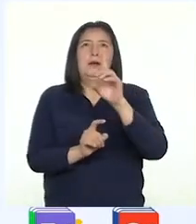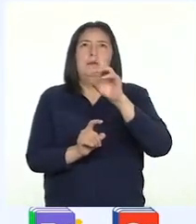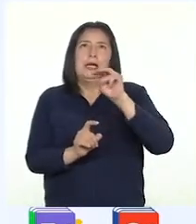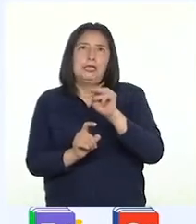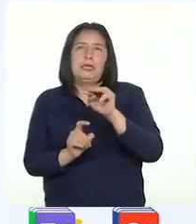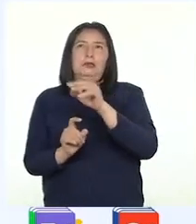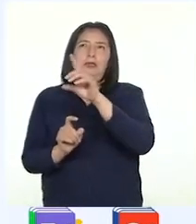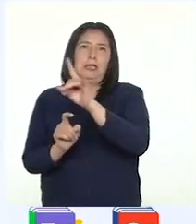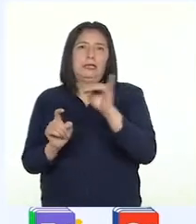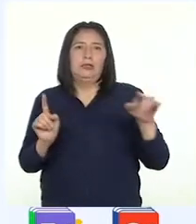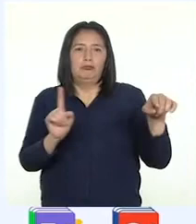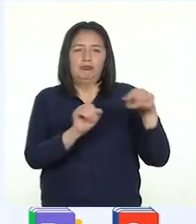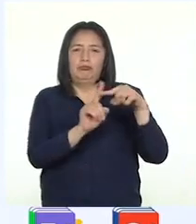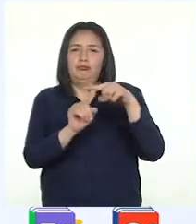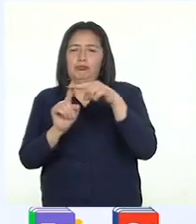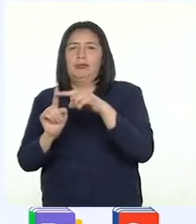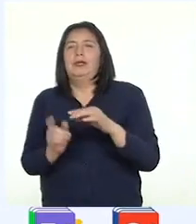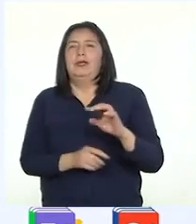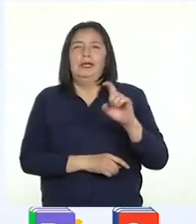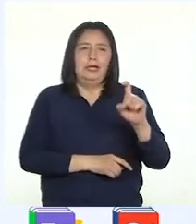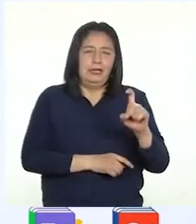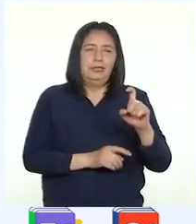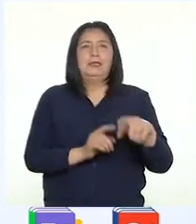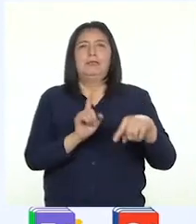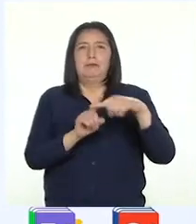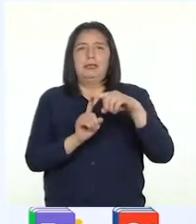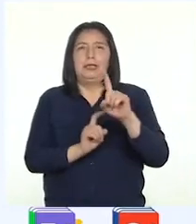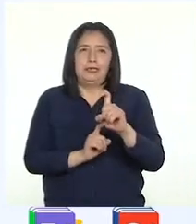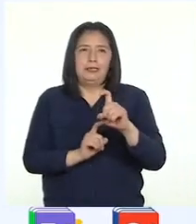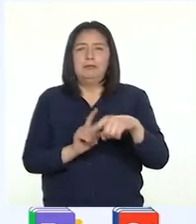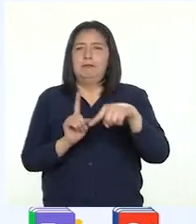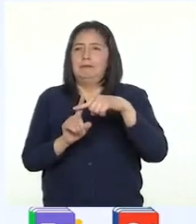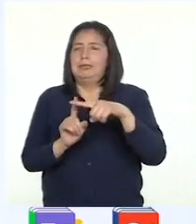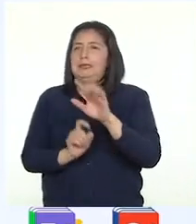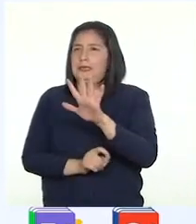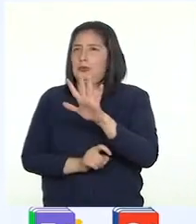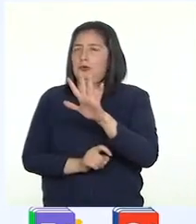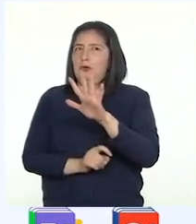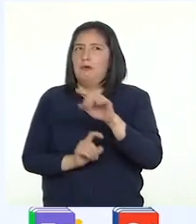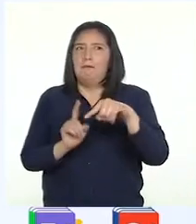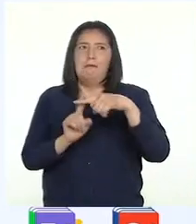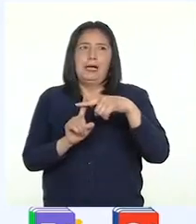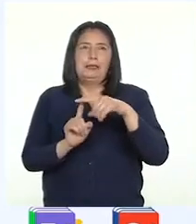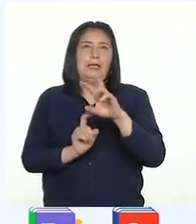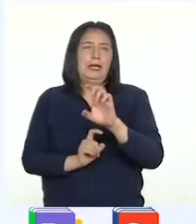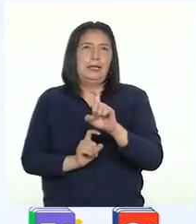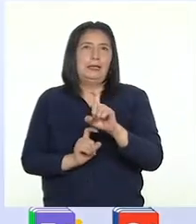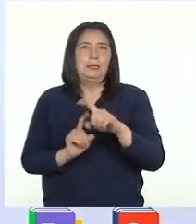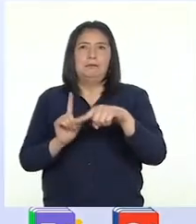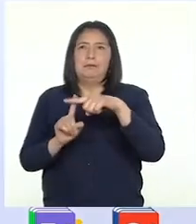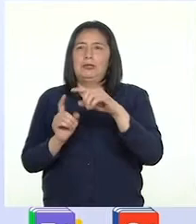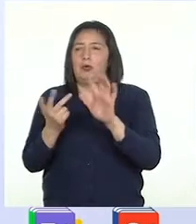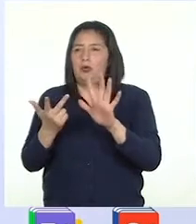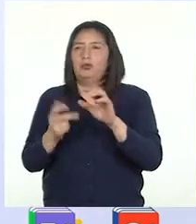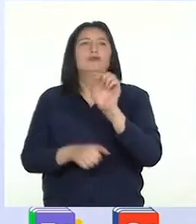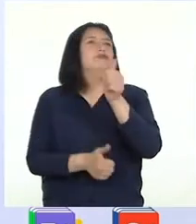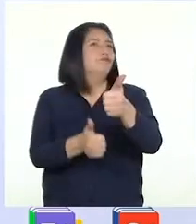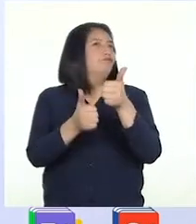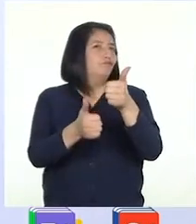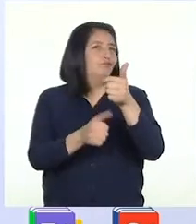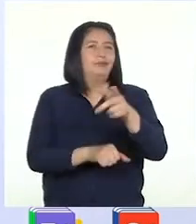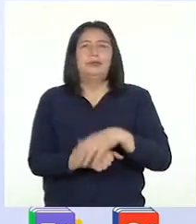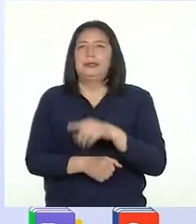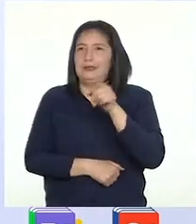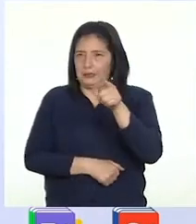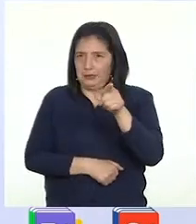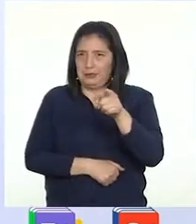Daniela, es decir, sumando x más 5. Más x más 8. ¡Muy bien!